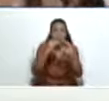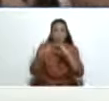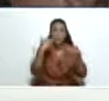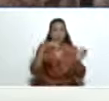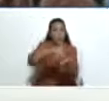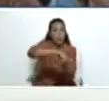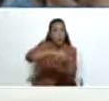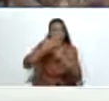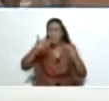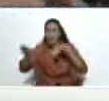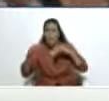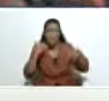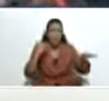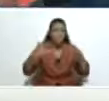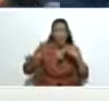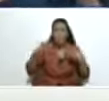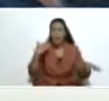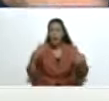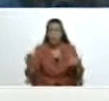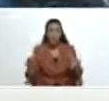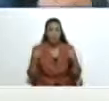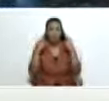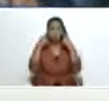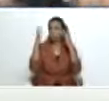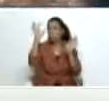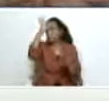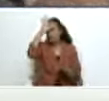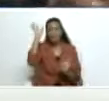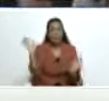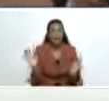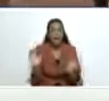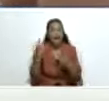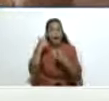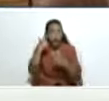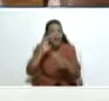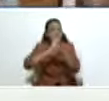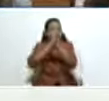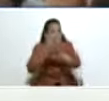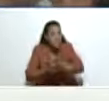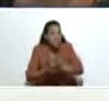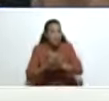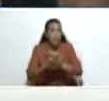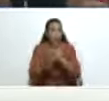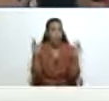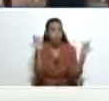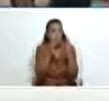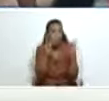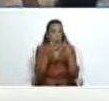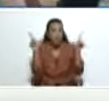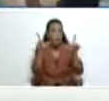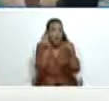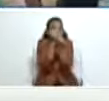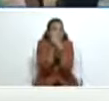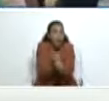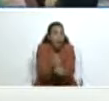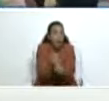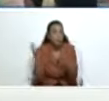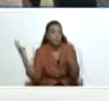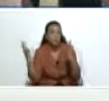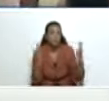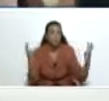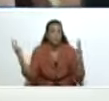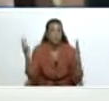WhatsApp, grupos de WhatsApp, grupos de WhatsApp. Y calcularon, terminó el programa, esperaron en la